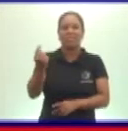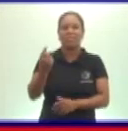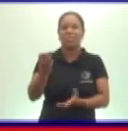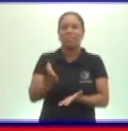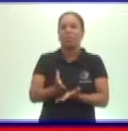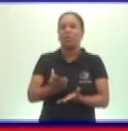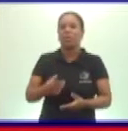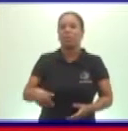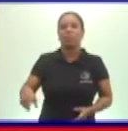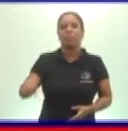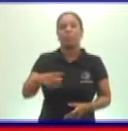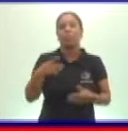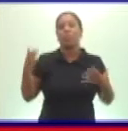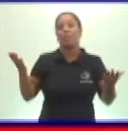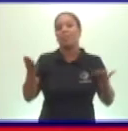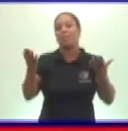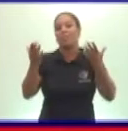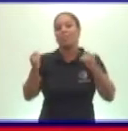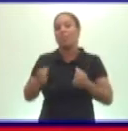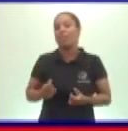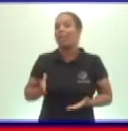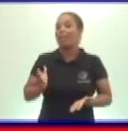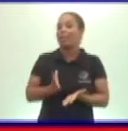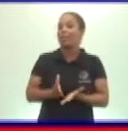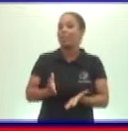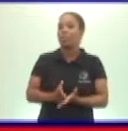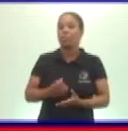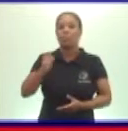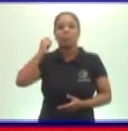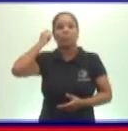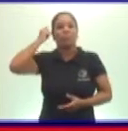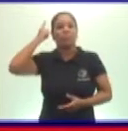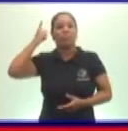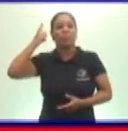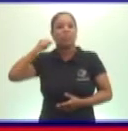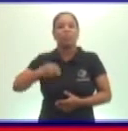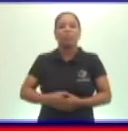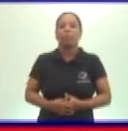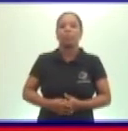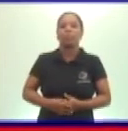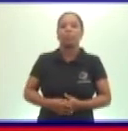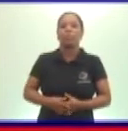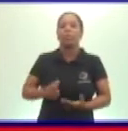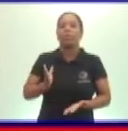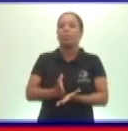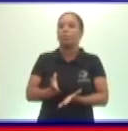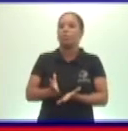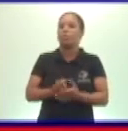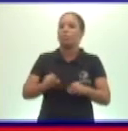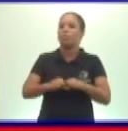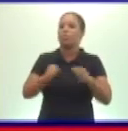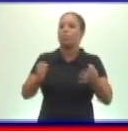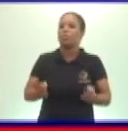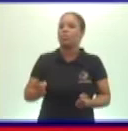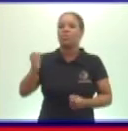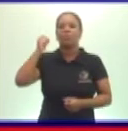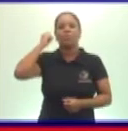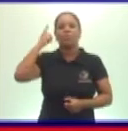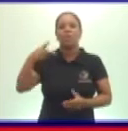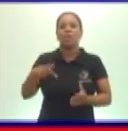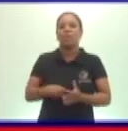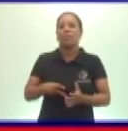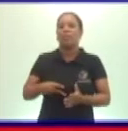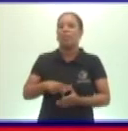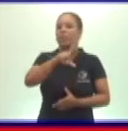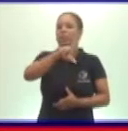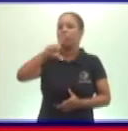a desarrollar el estudio de ideólogos, el estudio de su sistema de ideas a través de los textos ideológicos